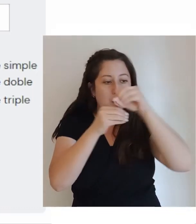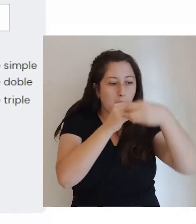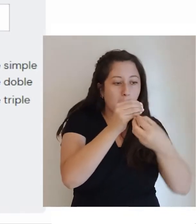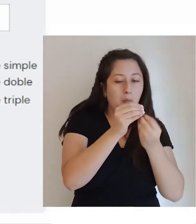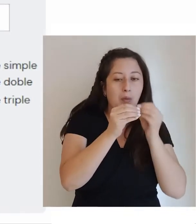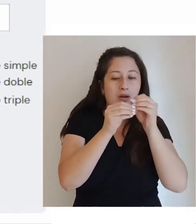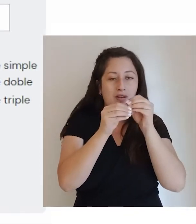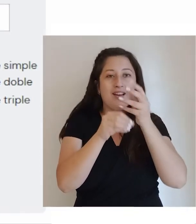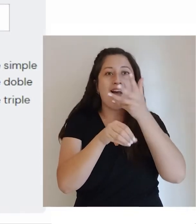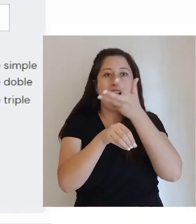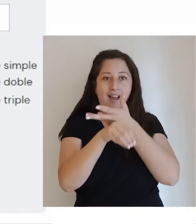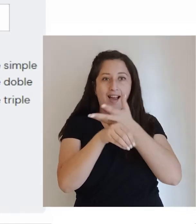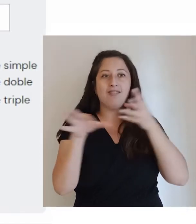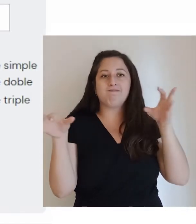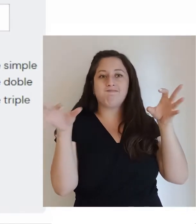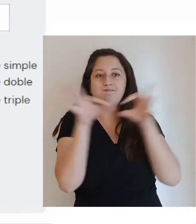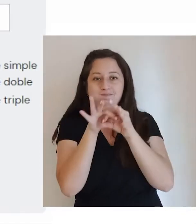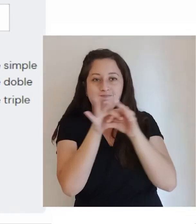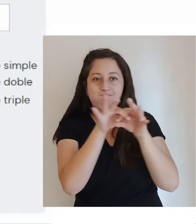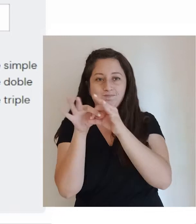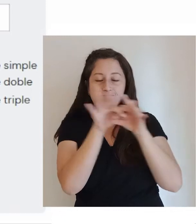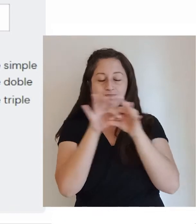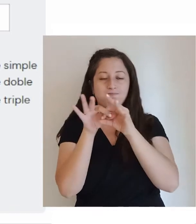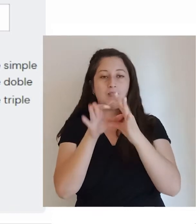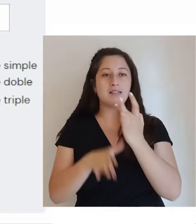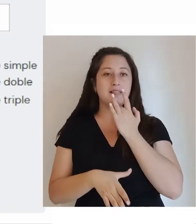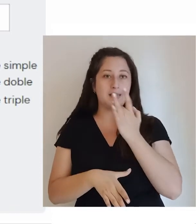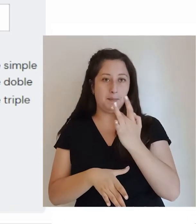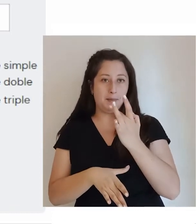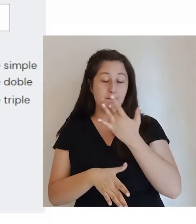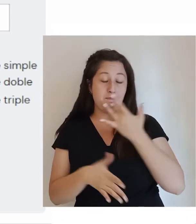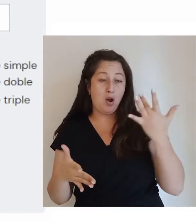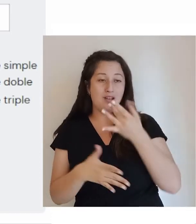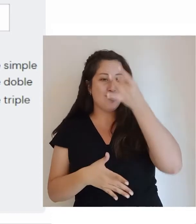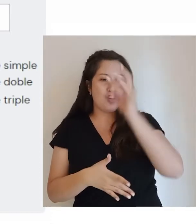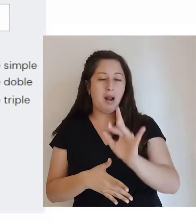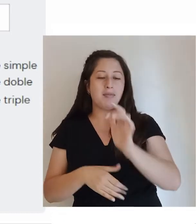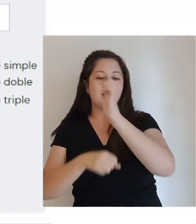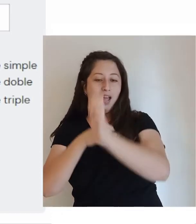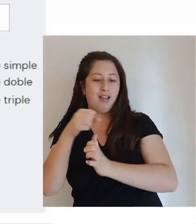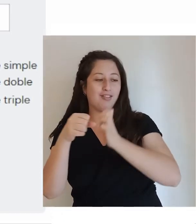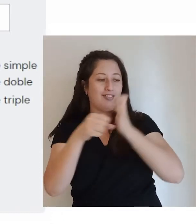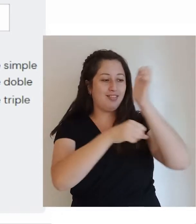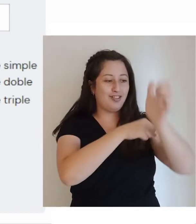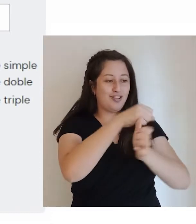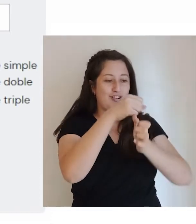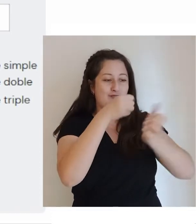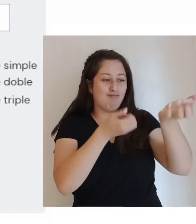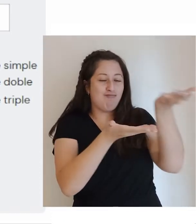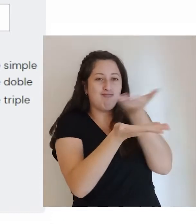átomos se establece un enlace simple. Solo se comparte un par de